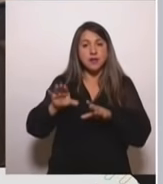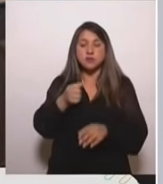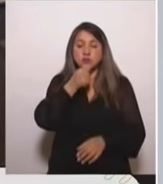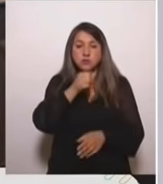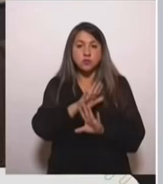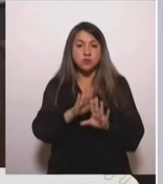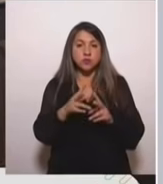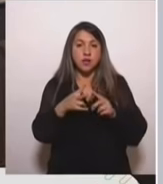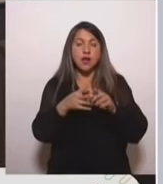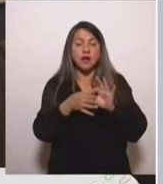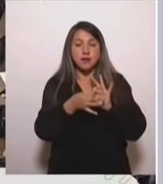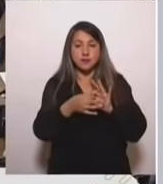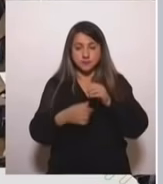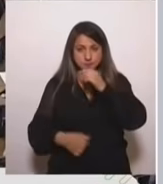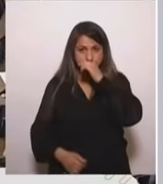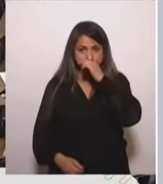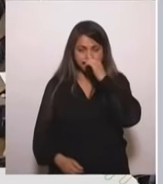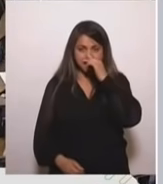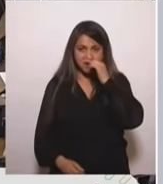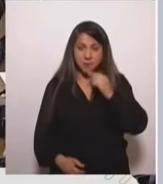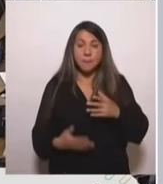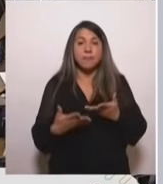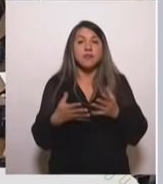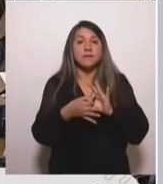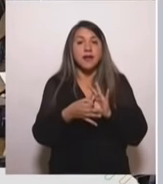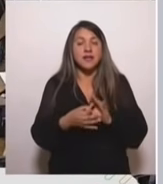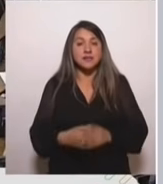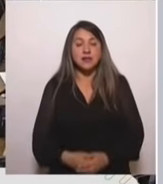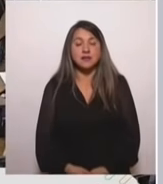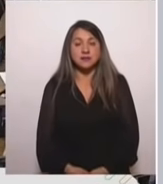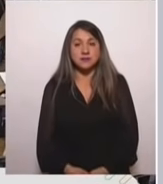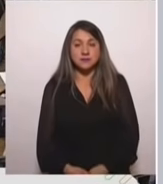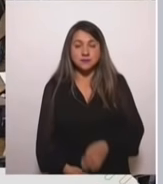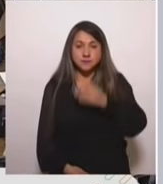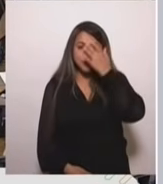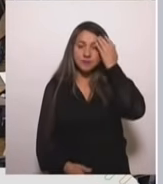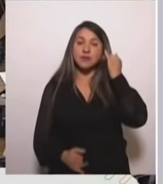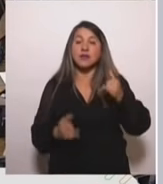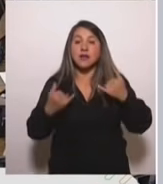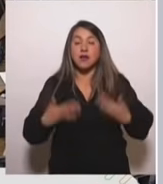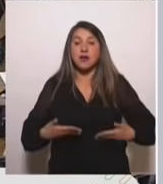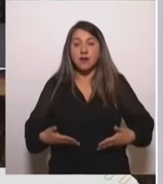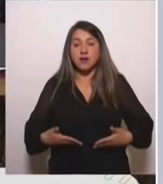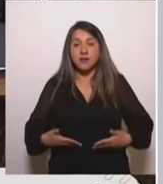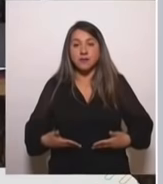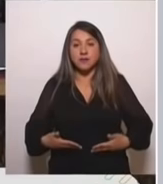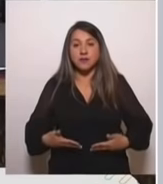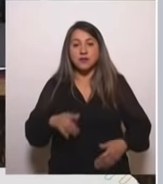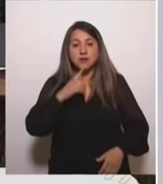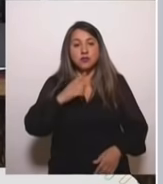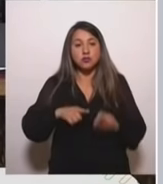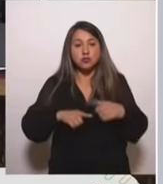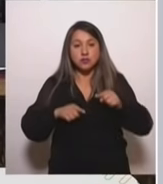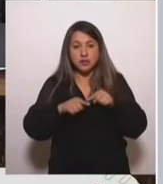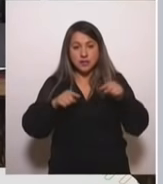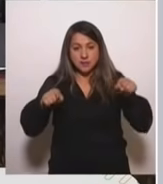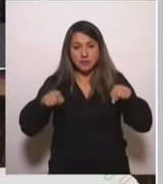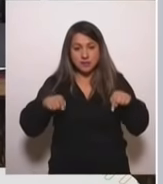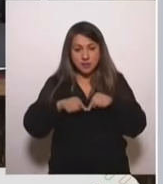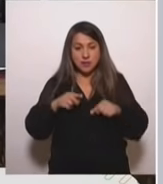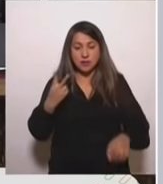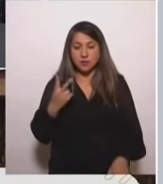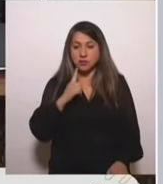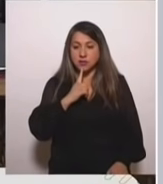en un país que tiene competencias expresas como Chile, es natural que la Cámara de Diputados adopte ese tipo de acuerdo